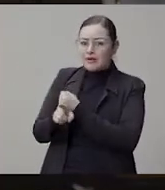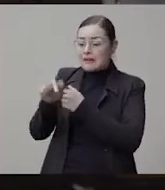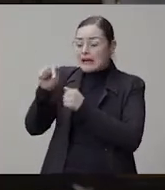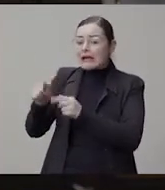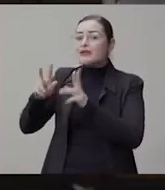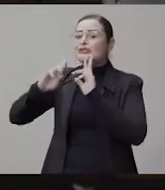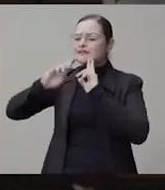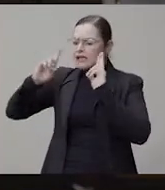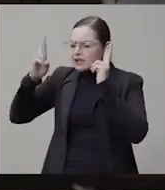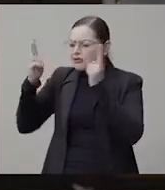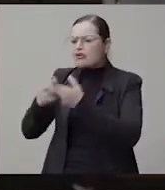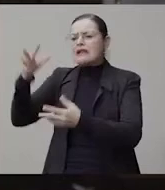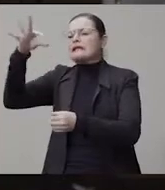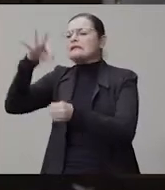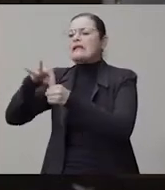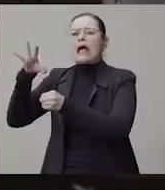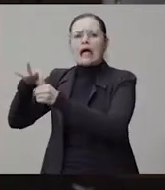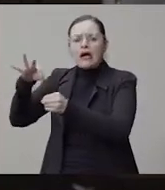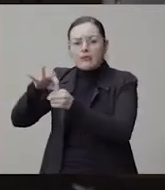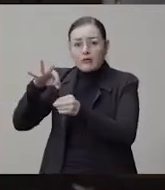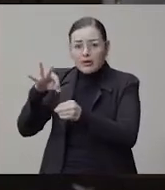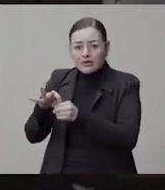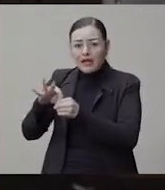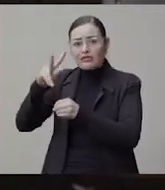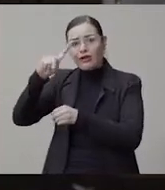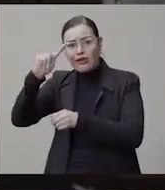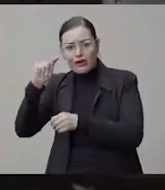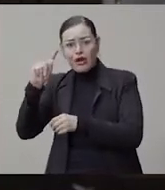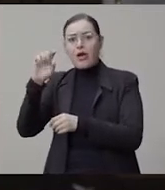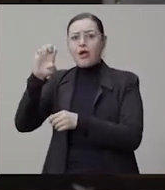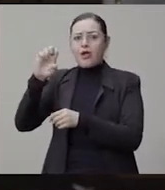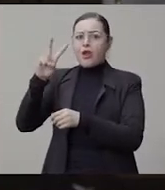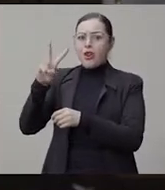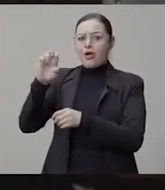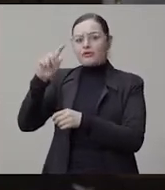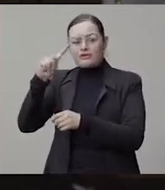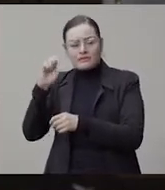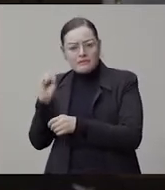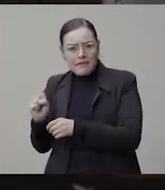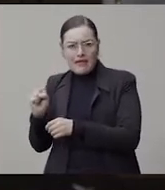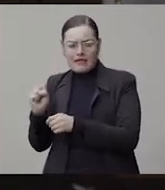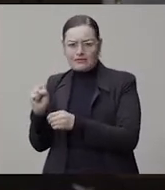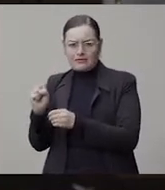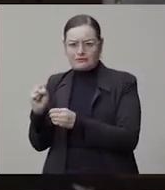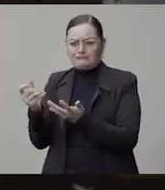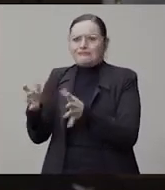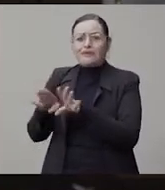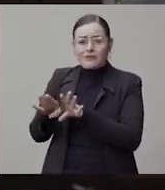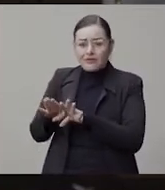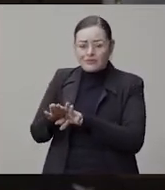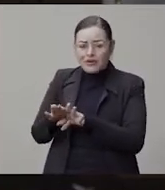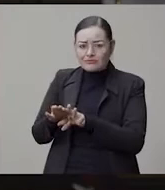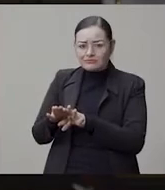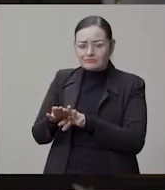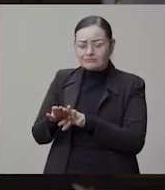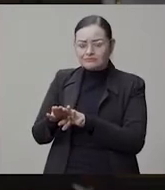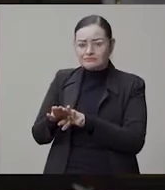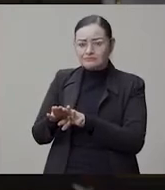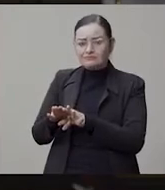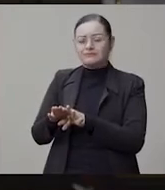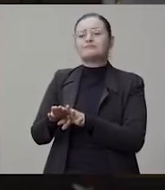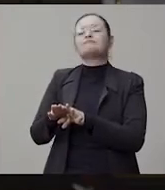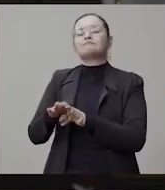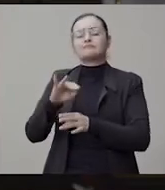se encontraban en sesión votando los propios métodos cuya validez controvirtieron ante el más alto tribunal del país